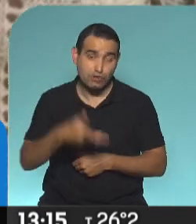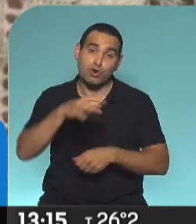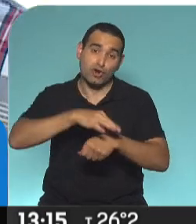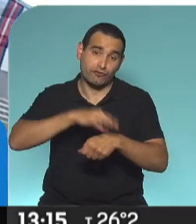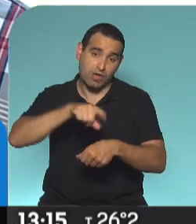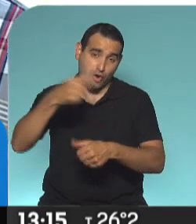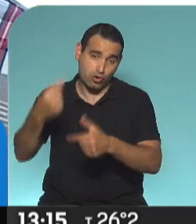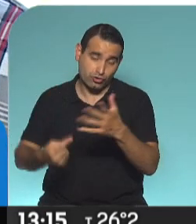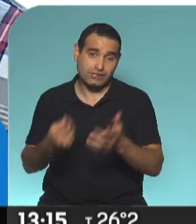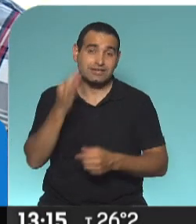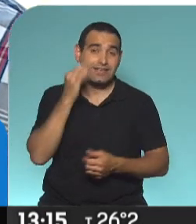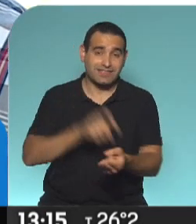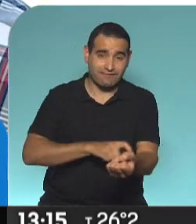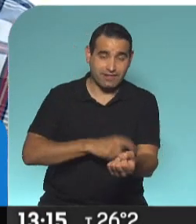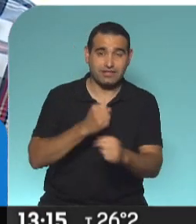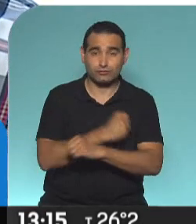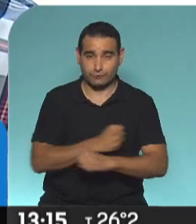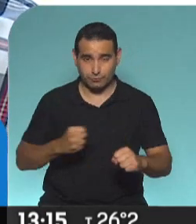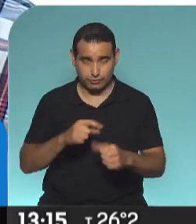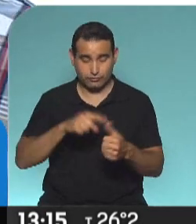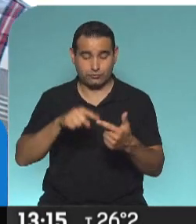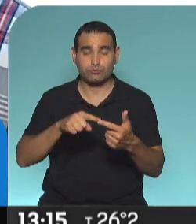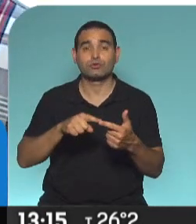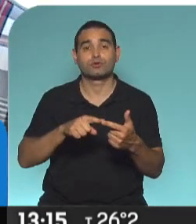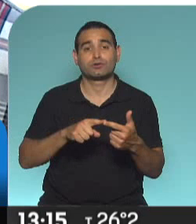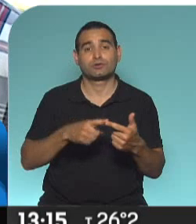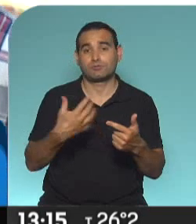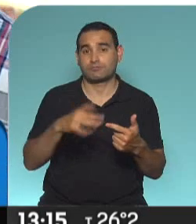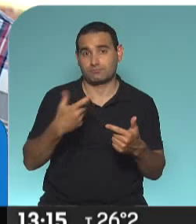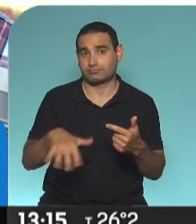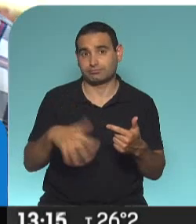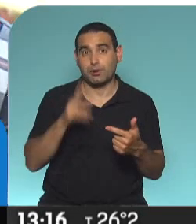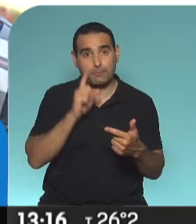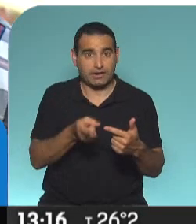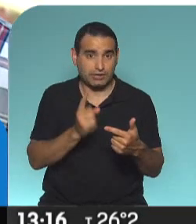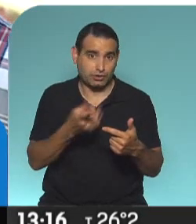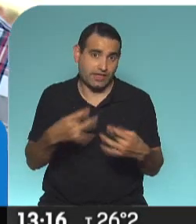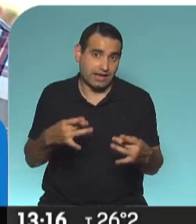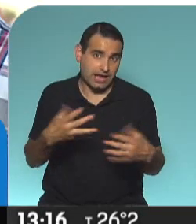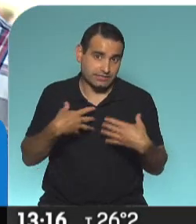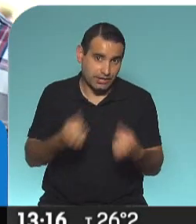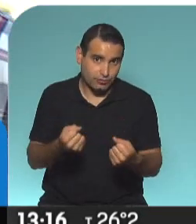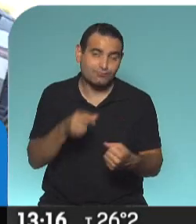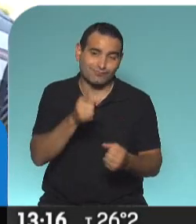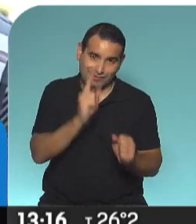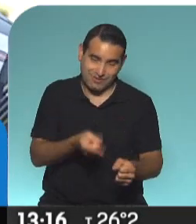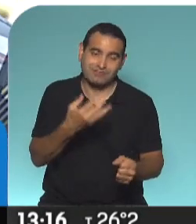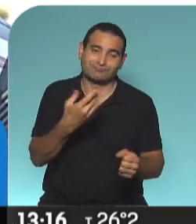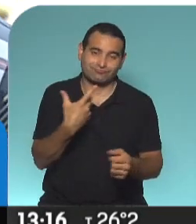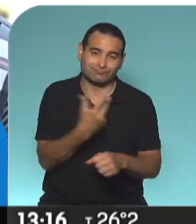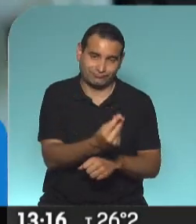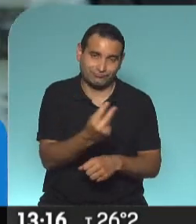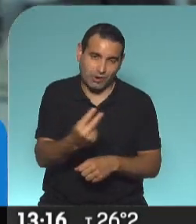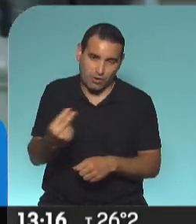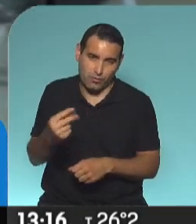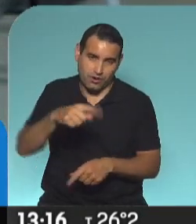riesgo diabetes y sobrepeso los factores asociados a más riesgo de mortalidad entonces son también los factores que vamos a tener en cuenta